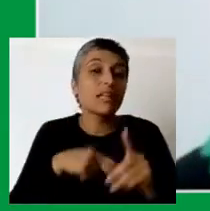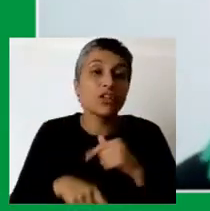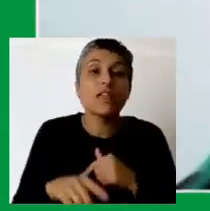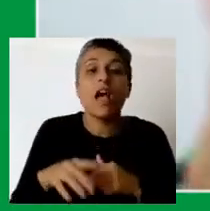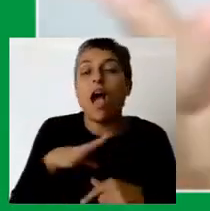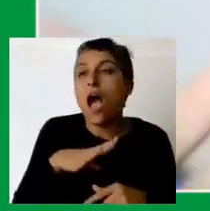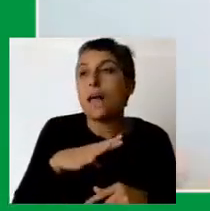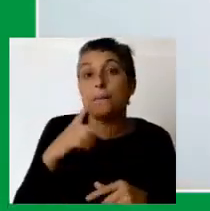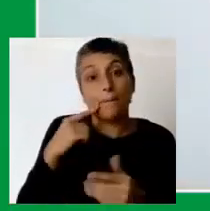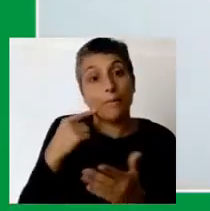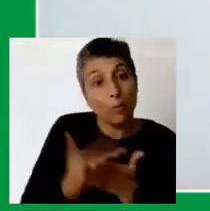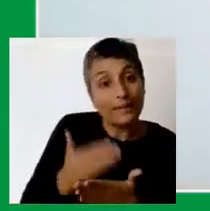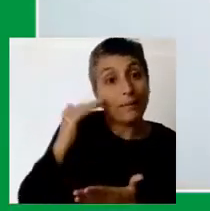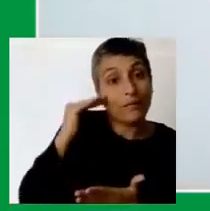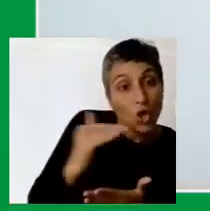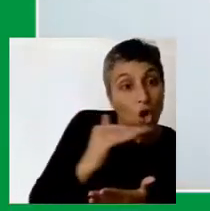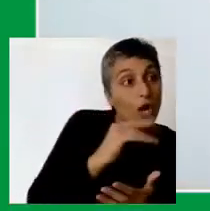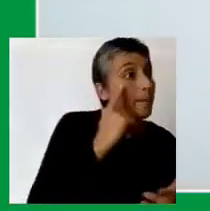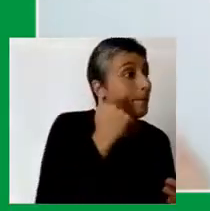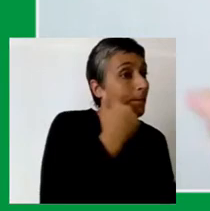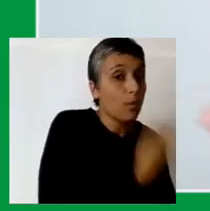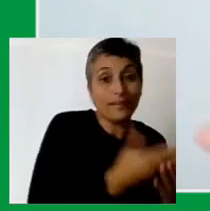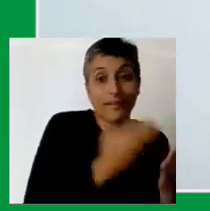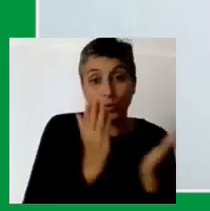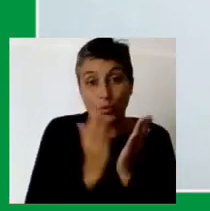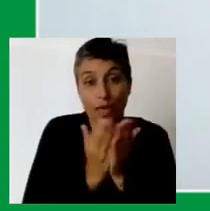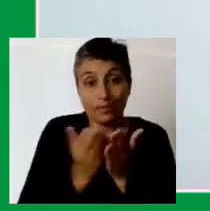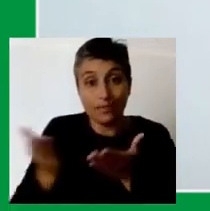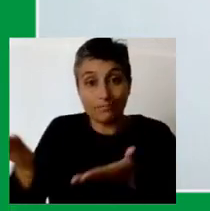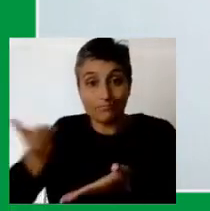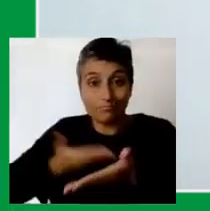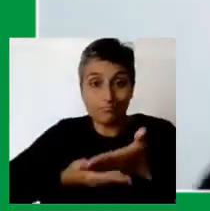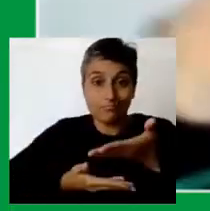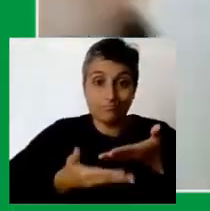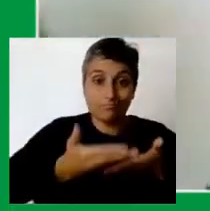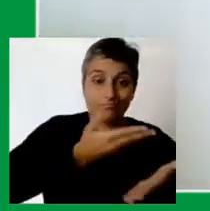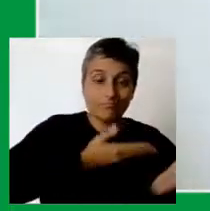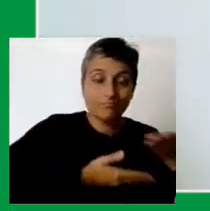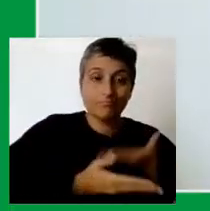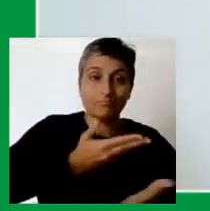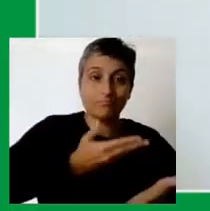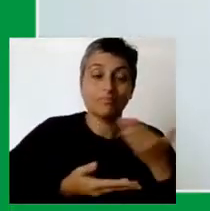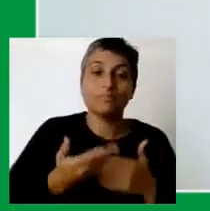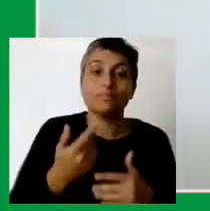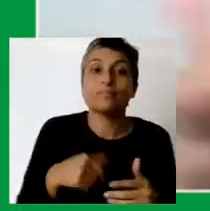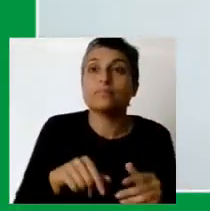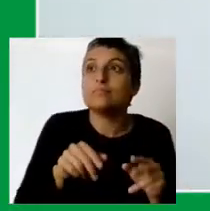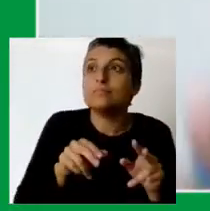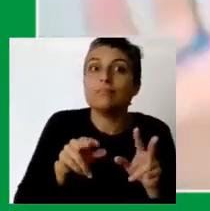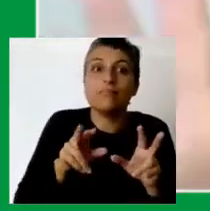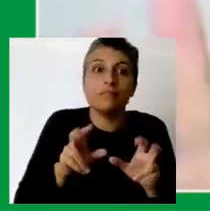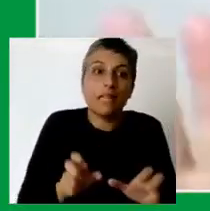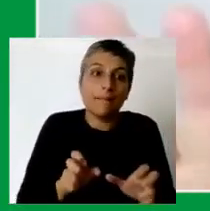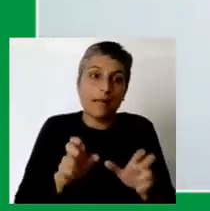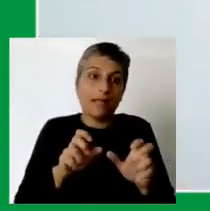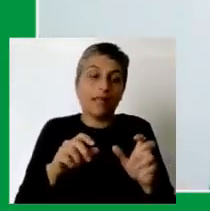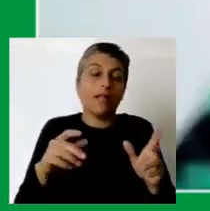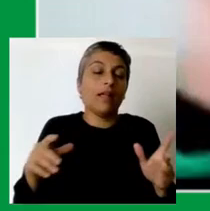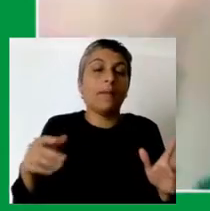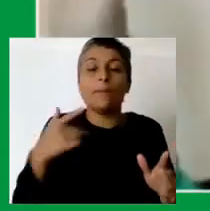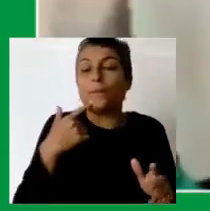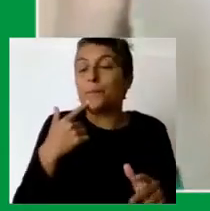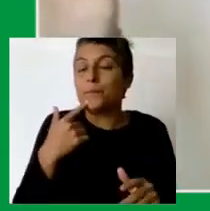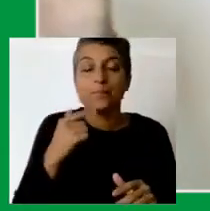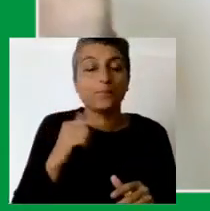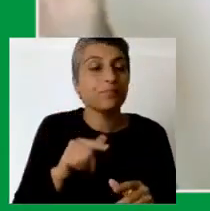del docente, propuestas de los estudiantes. Me parece que en el marco, digamos, de lo disciplinar, iría, como yo acabo de decir,